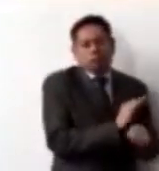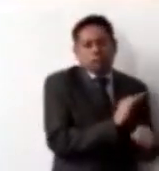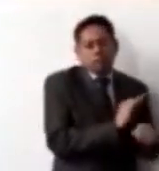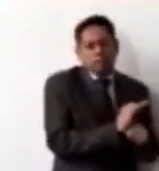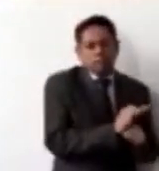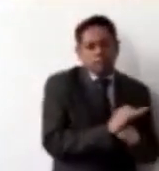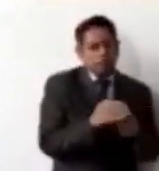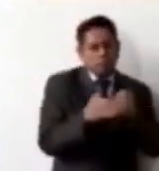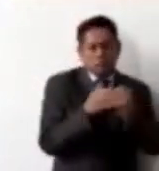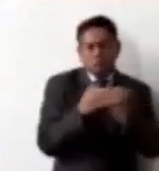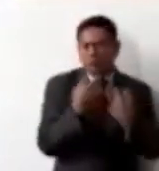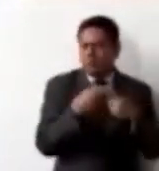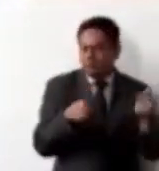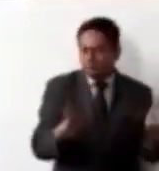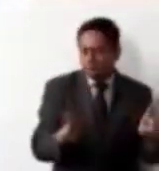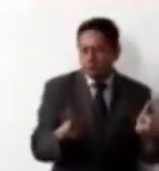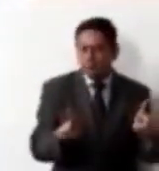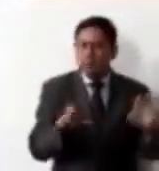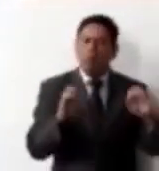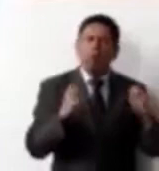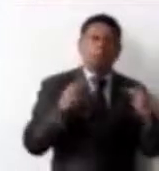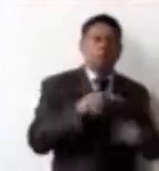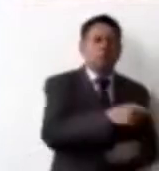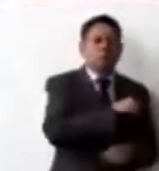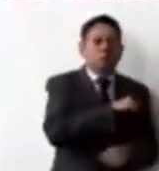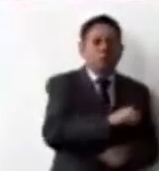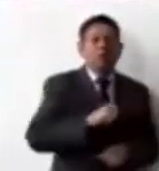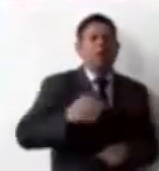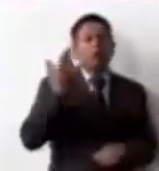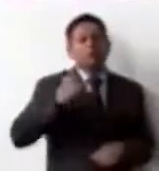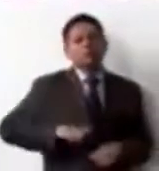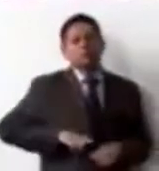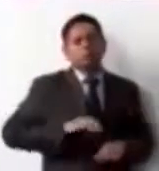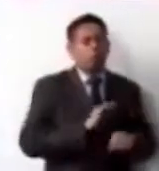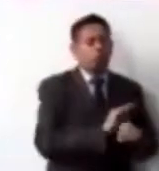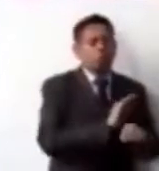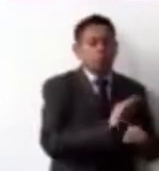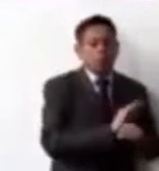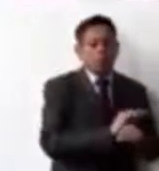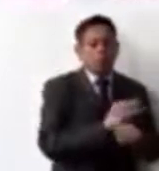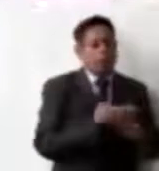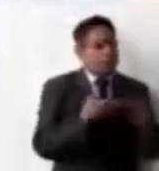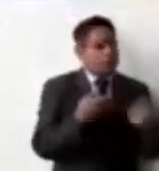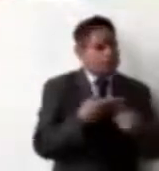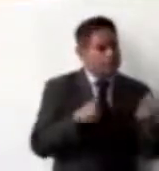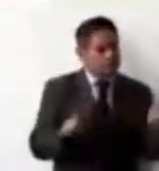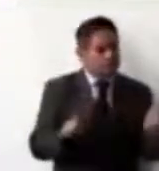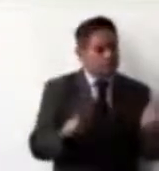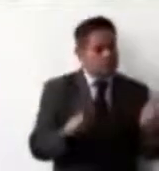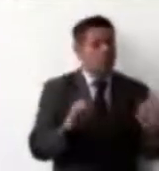de la delincuencia, ni de la delincuencia común, ni de la delincuencia de cuello